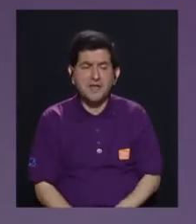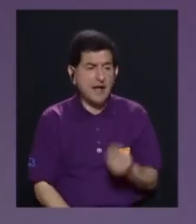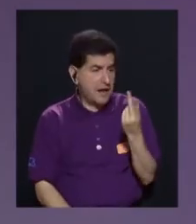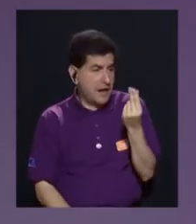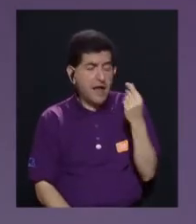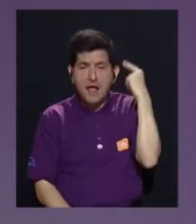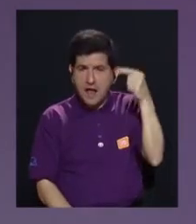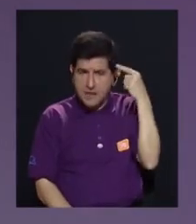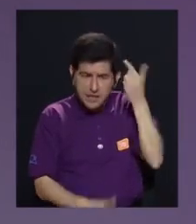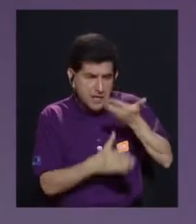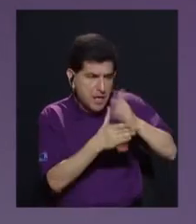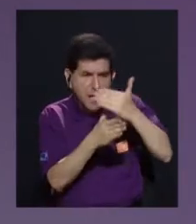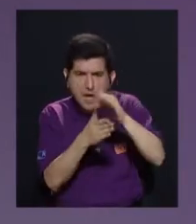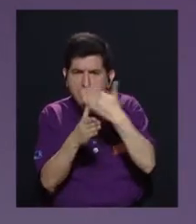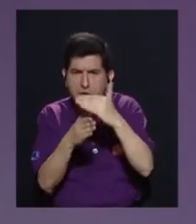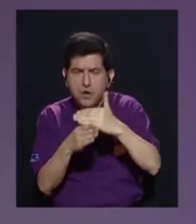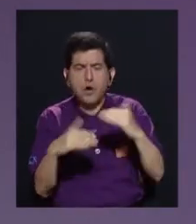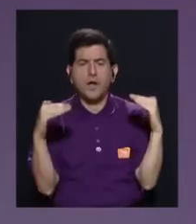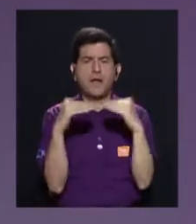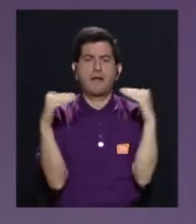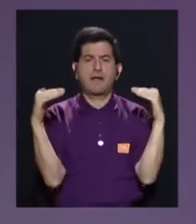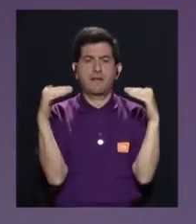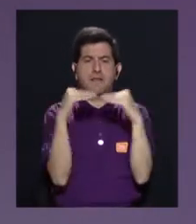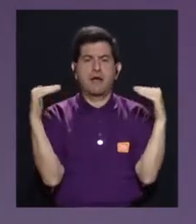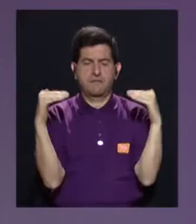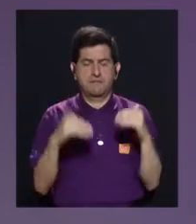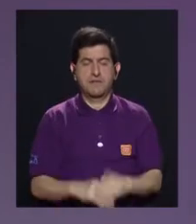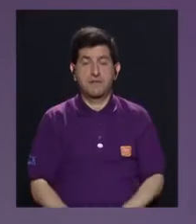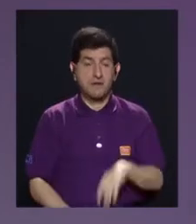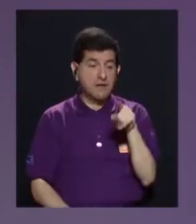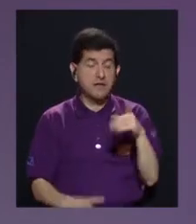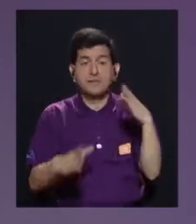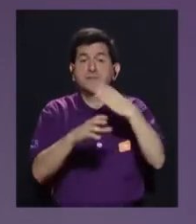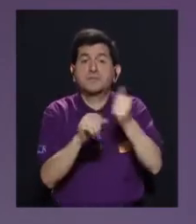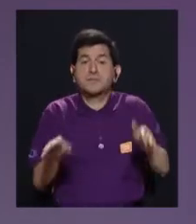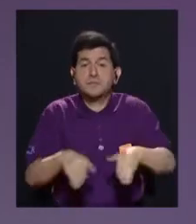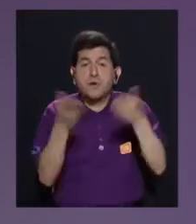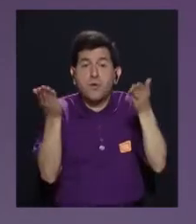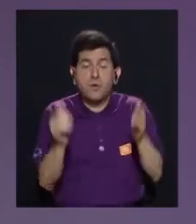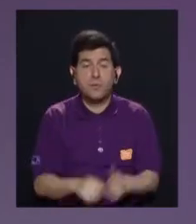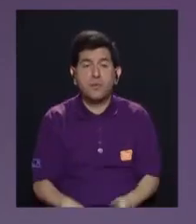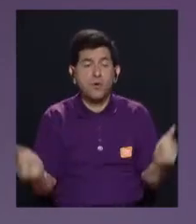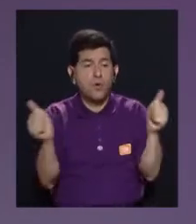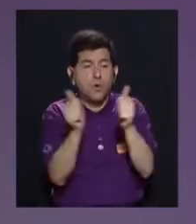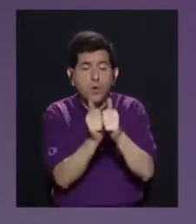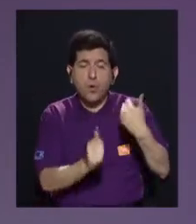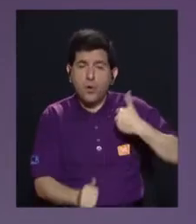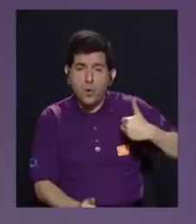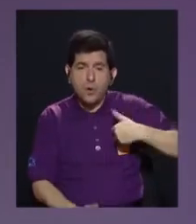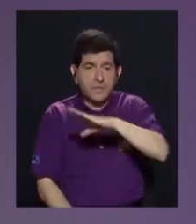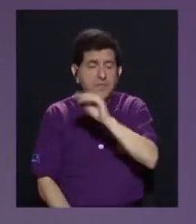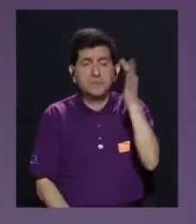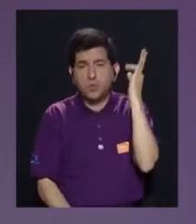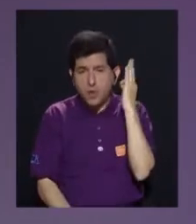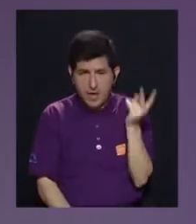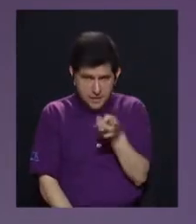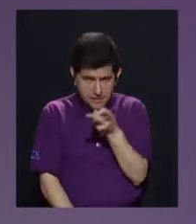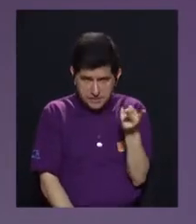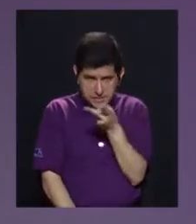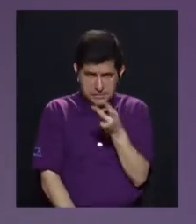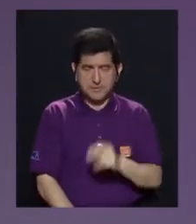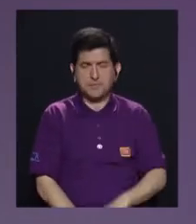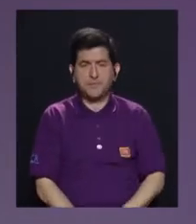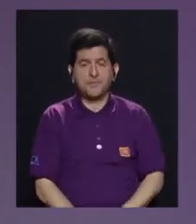estado tienen que distribuirse de manera equitativa y eso lo tenemos que hacer con los hombres y las mujeres porque